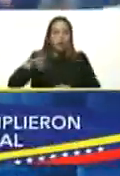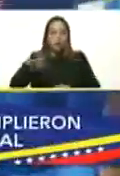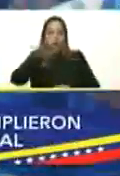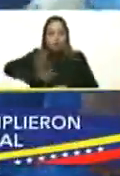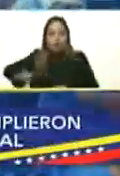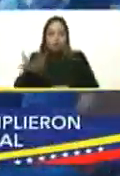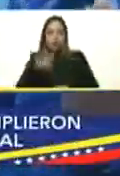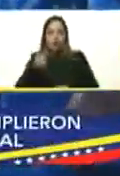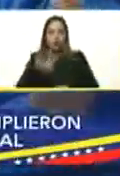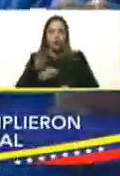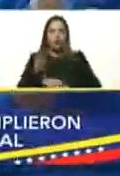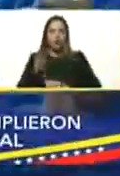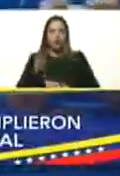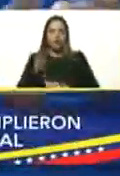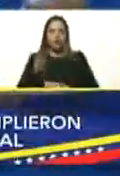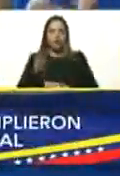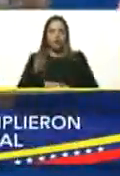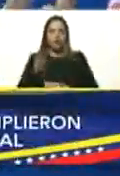Venezuela.